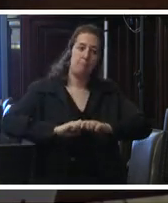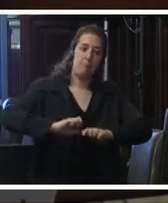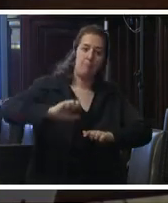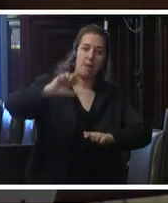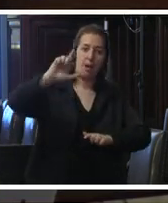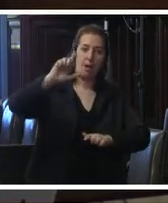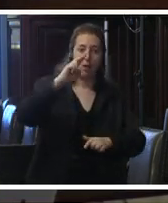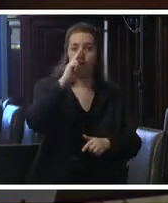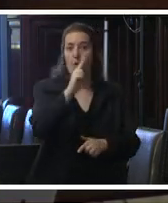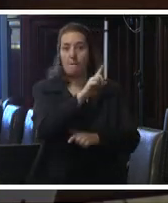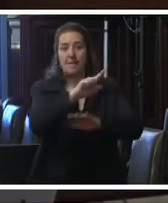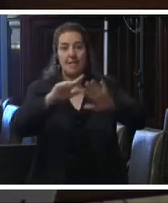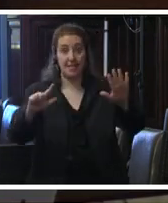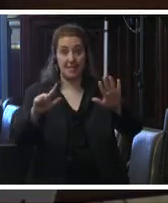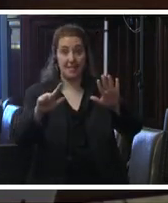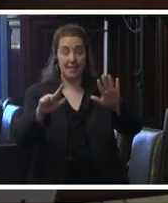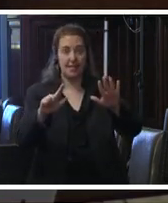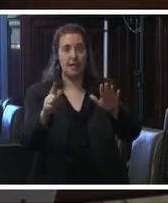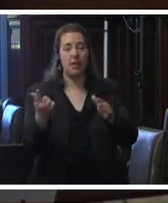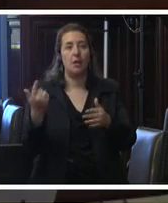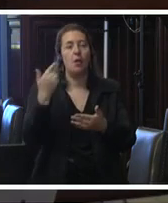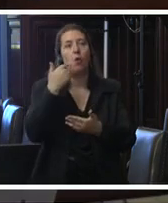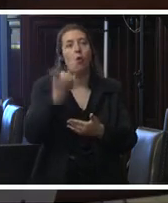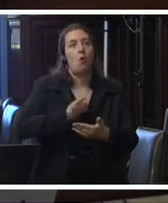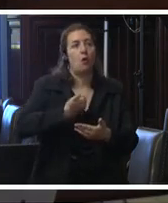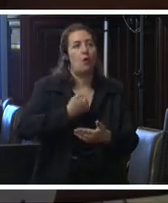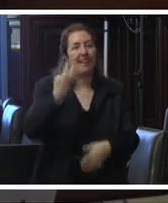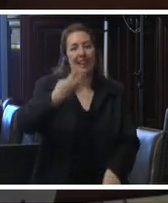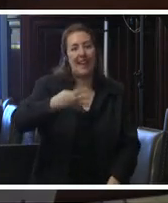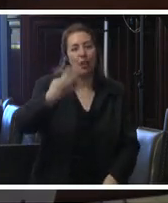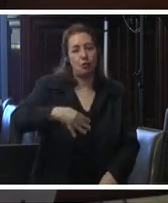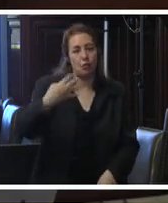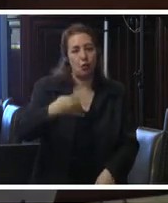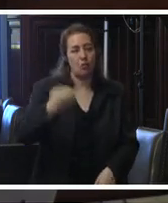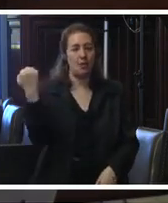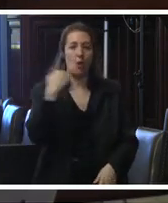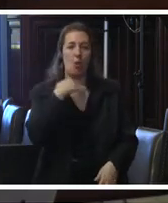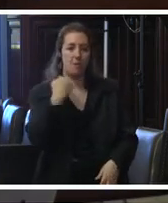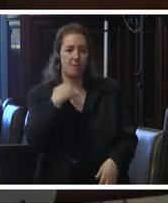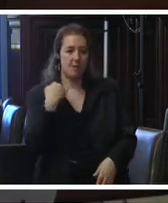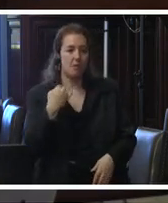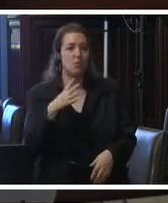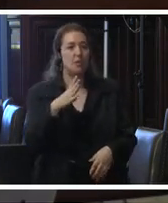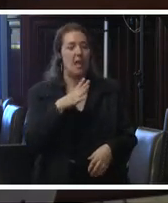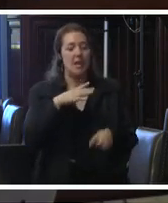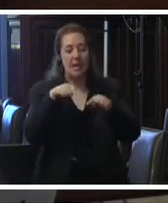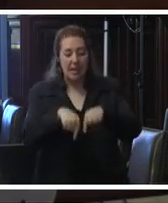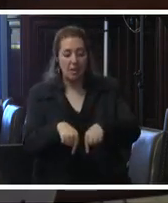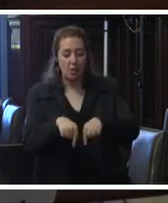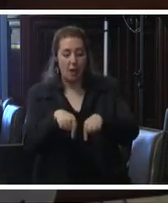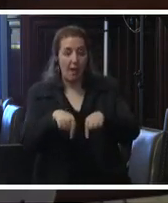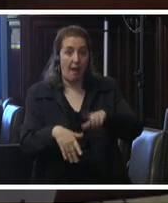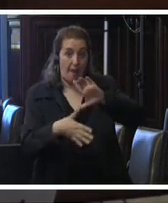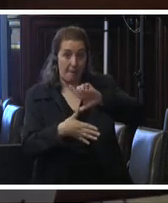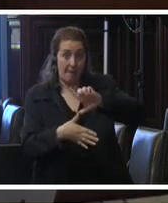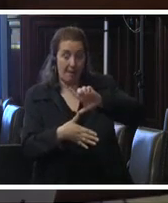CID ha recibido los reportes de 14 homicidios sucedidos en estos territorios,